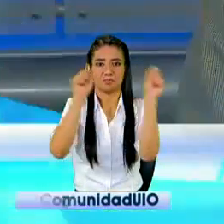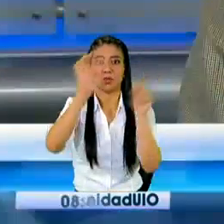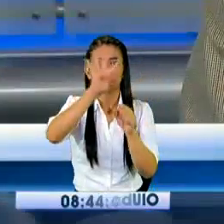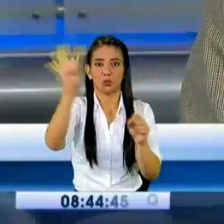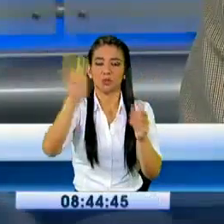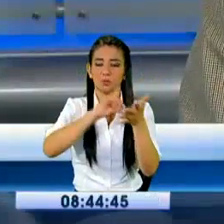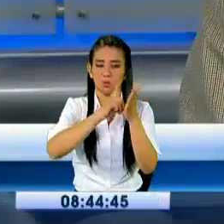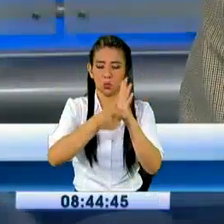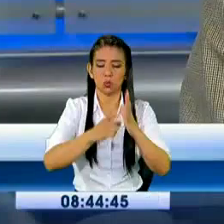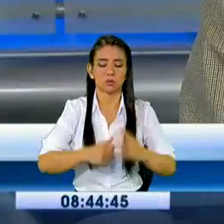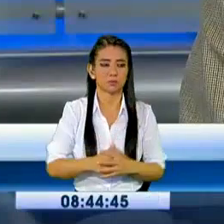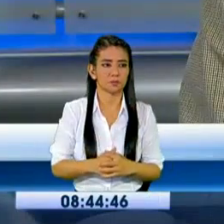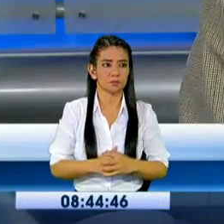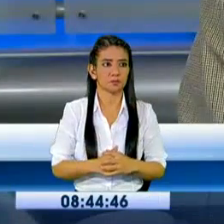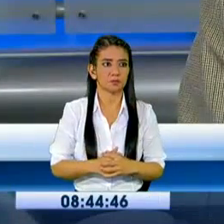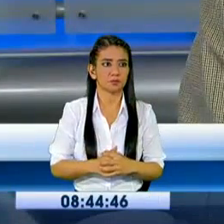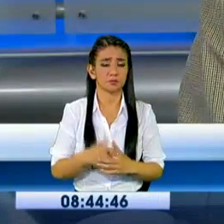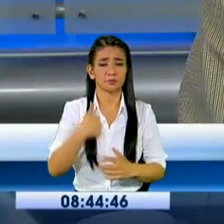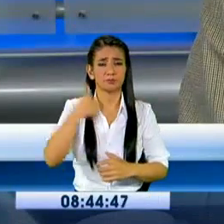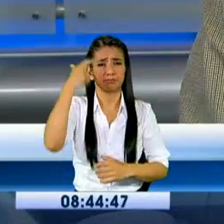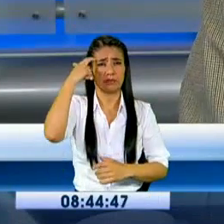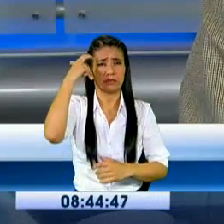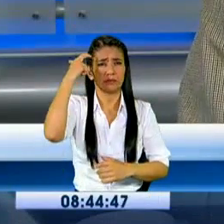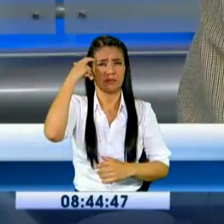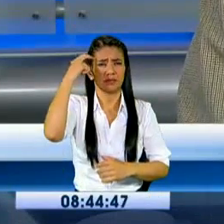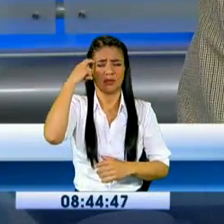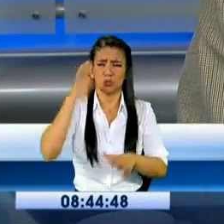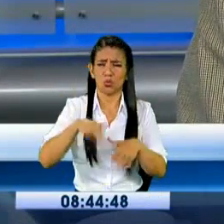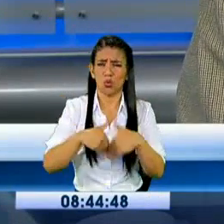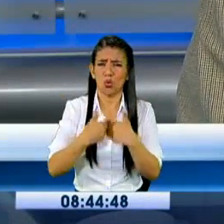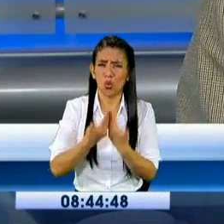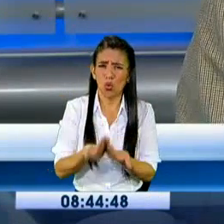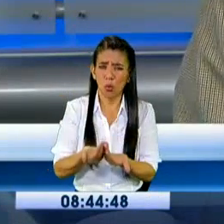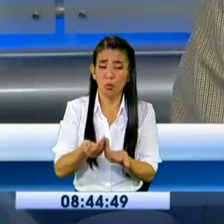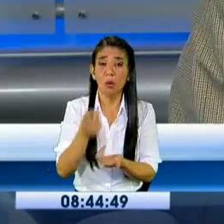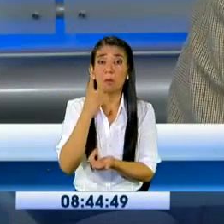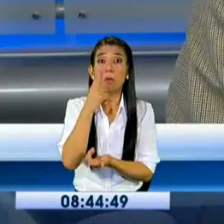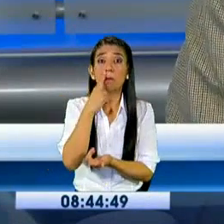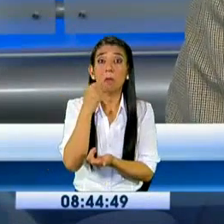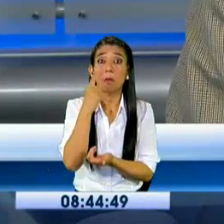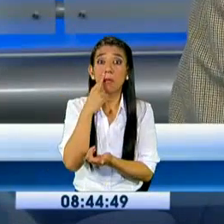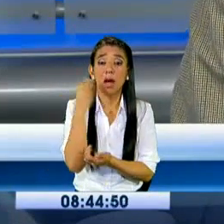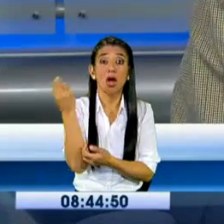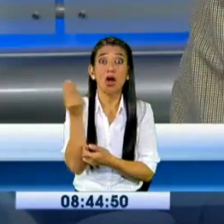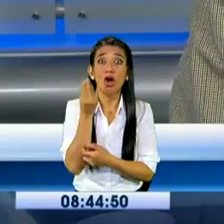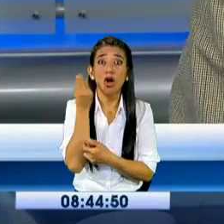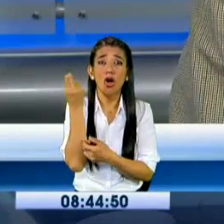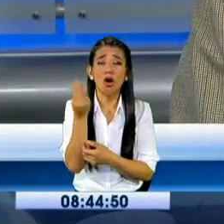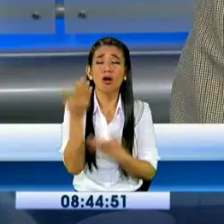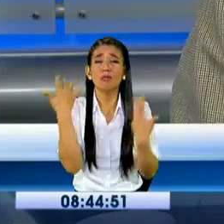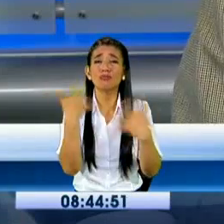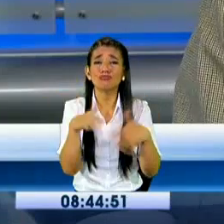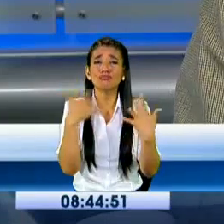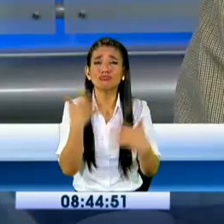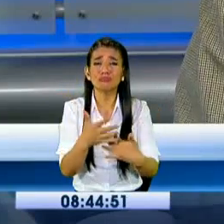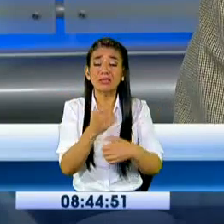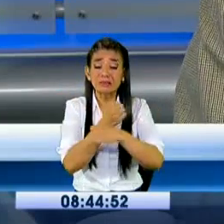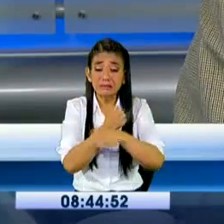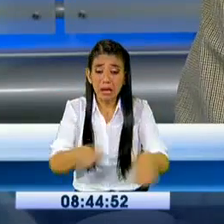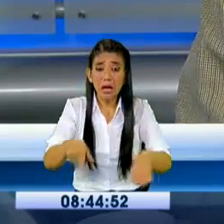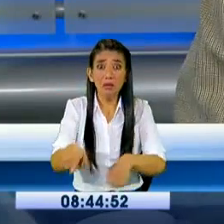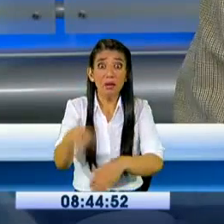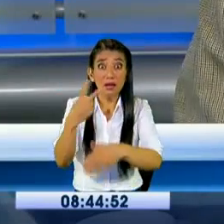vecinos y amigos, todavía en mi mente están las imágenes de cómo un padre, un joven padre, luchó por la vida de su